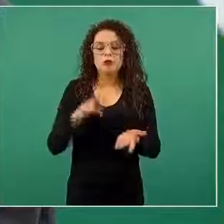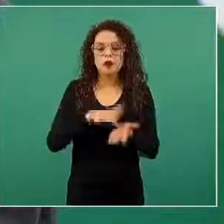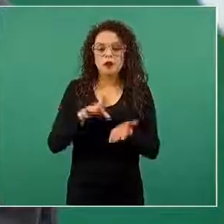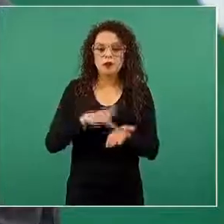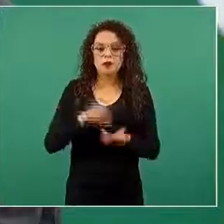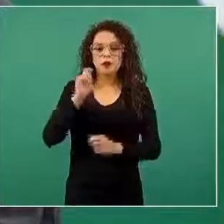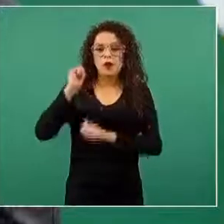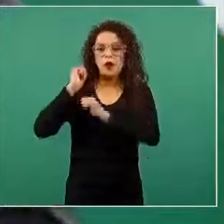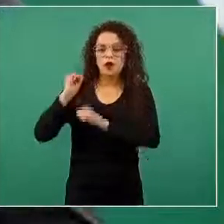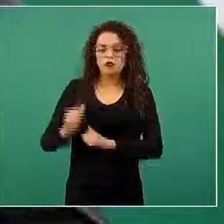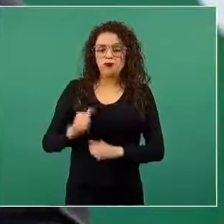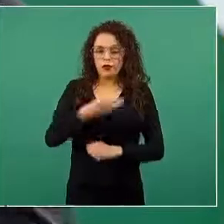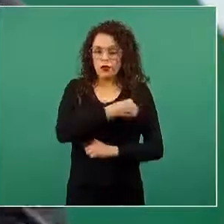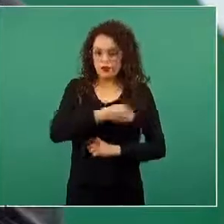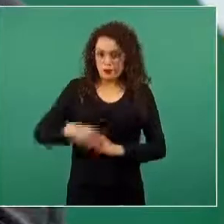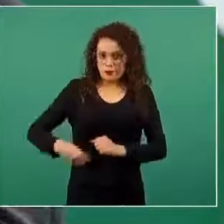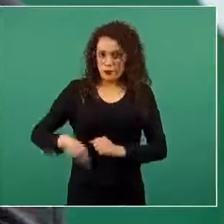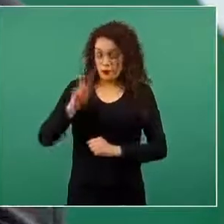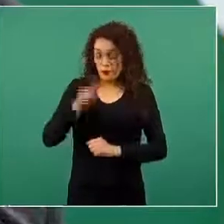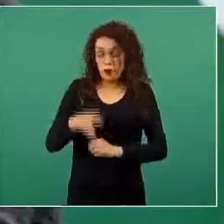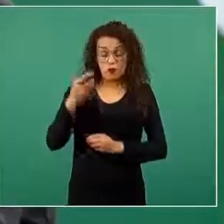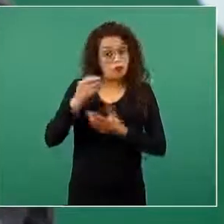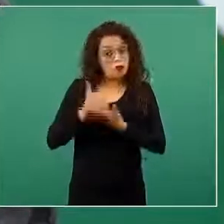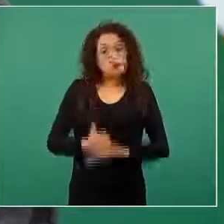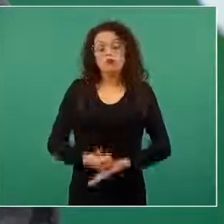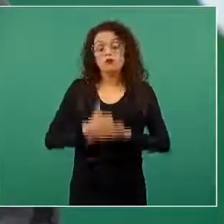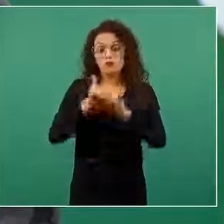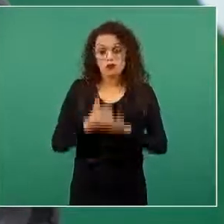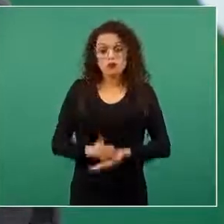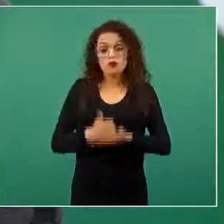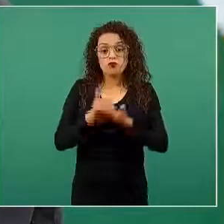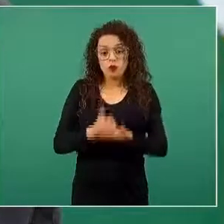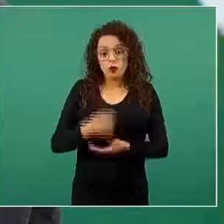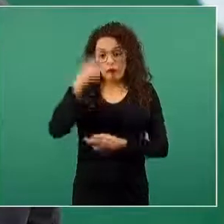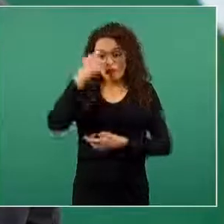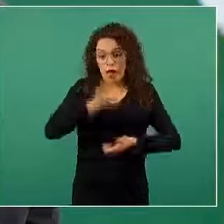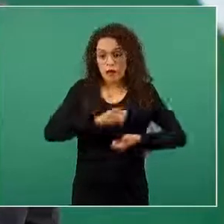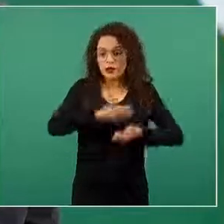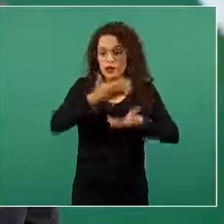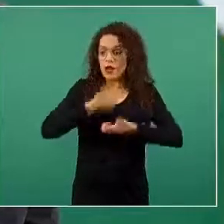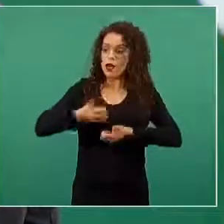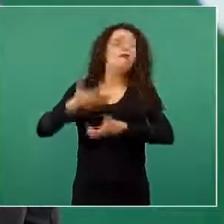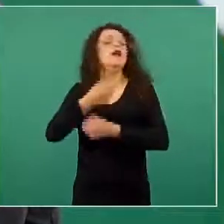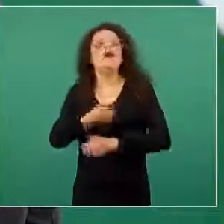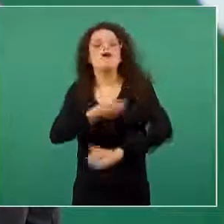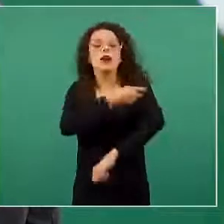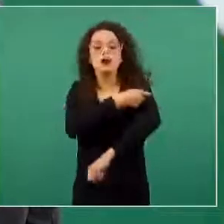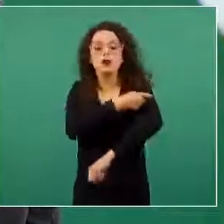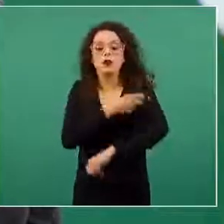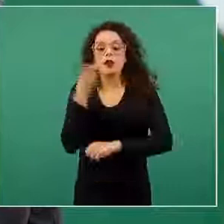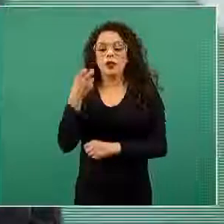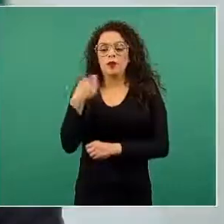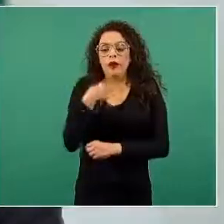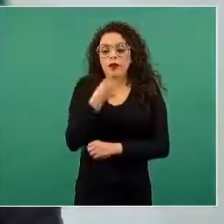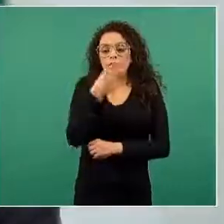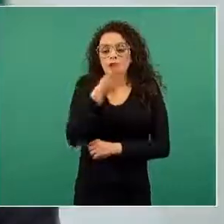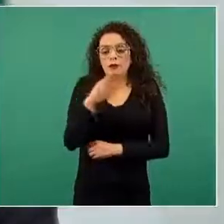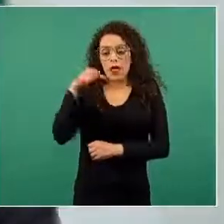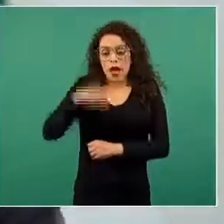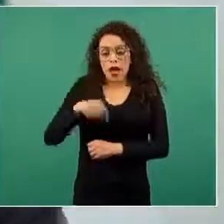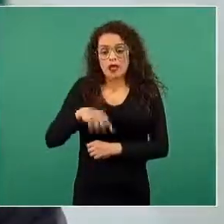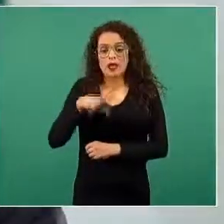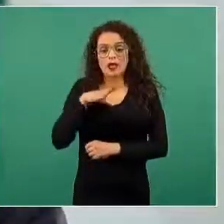autoridades municipales también, que nos ayudan a llevar el biológico. Entonces, aquí te puedo decir que hemos